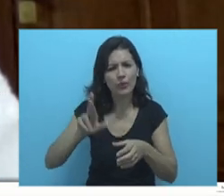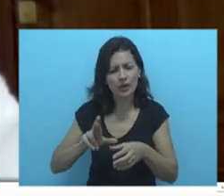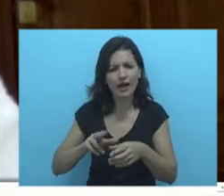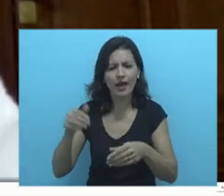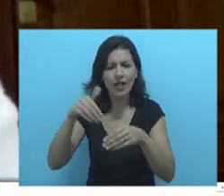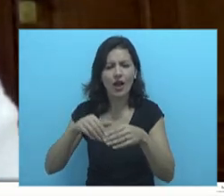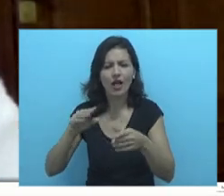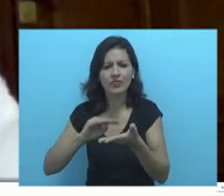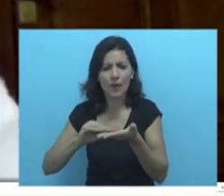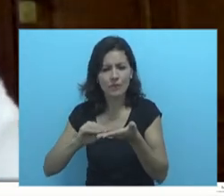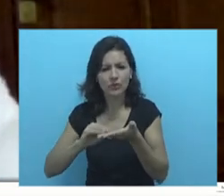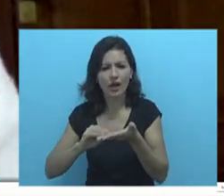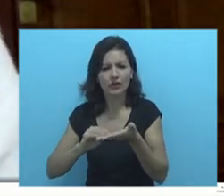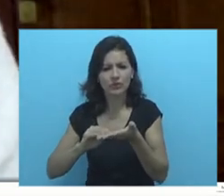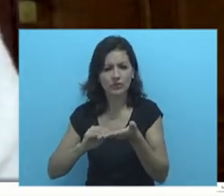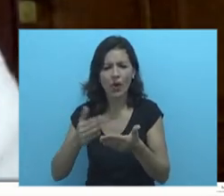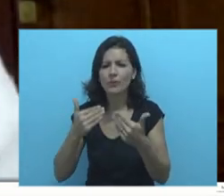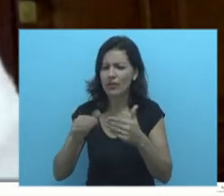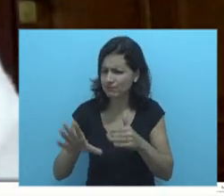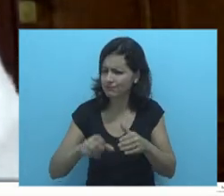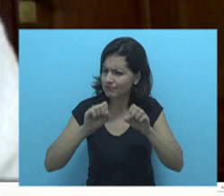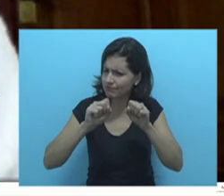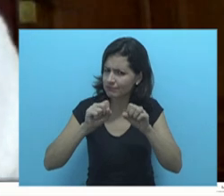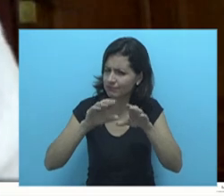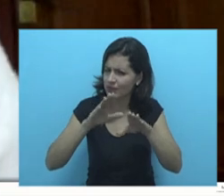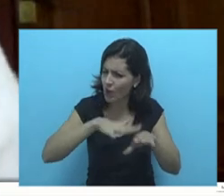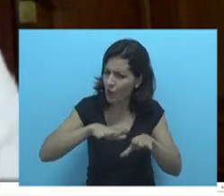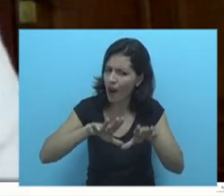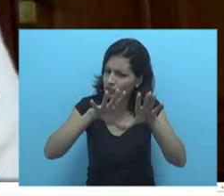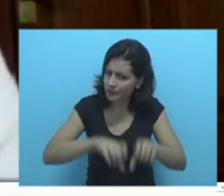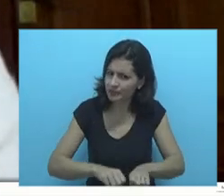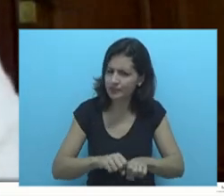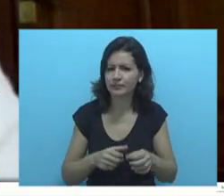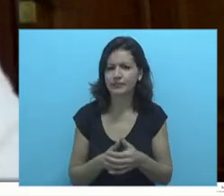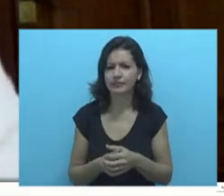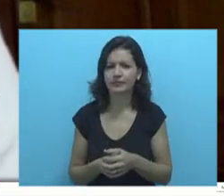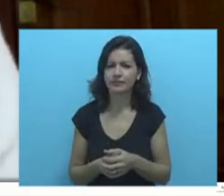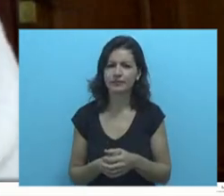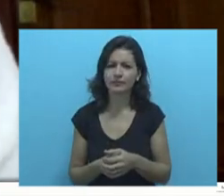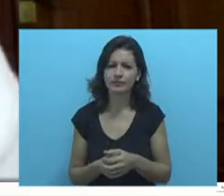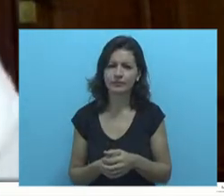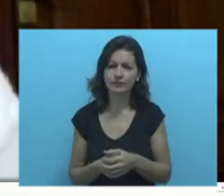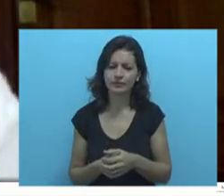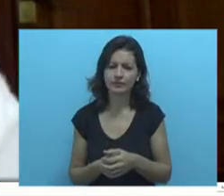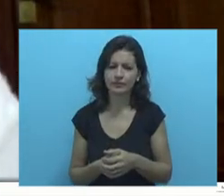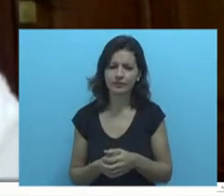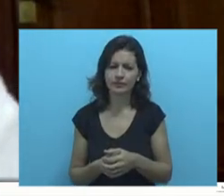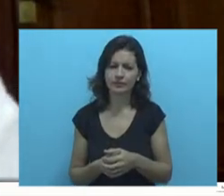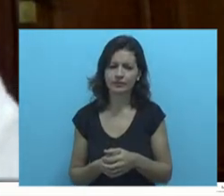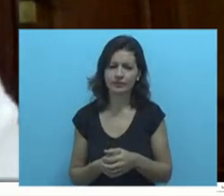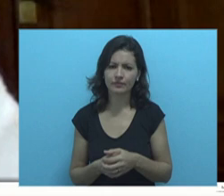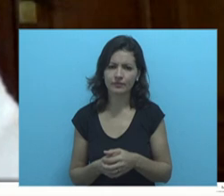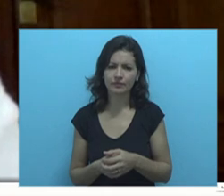de Diputados a poder sentir y encontrar su lugar, porque como antes decían algunas legisladoras de otros bloques, siempre